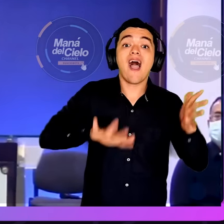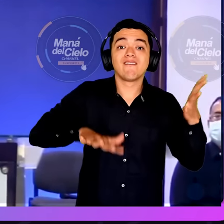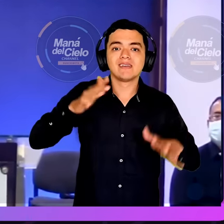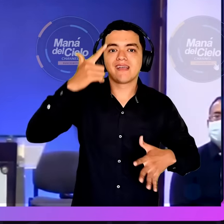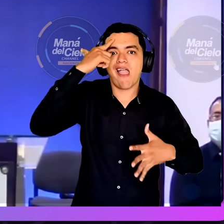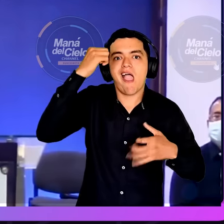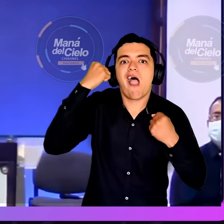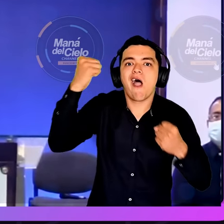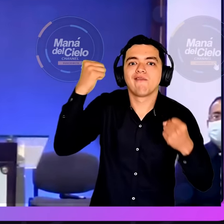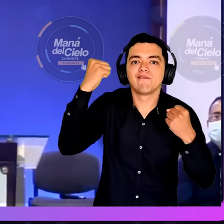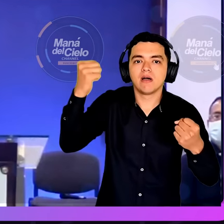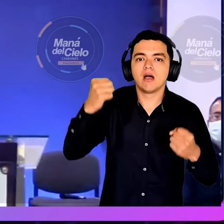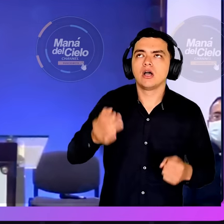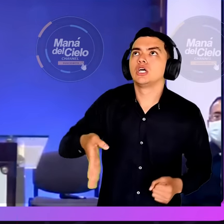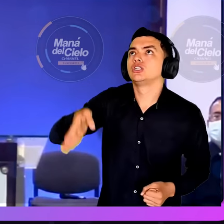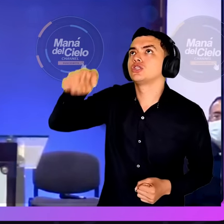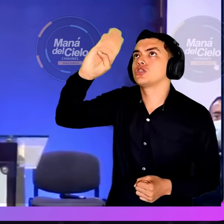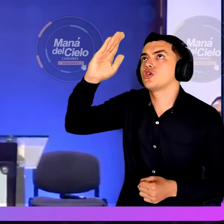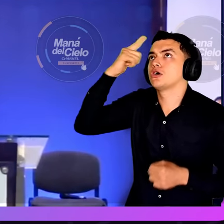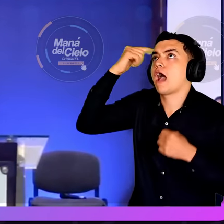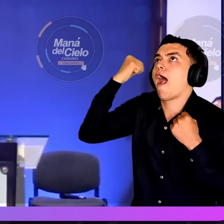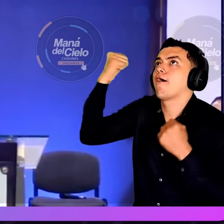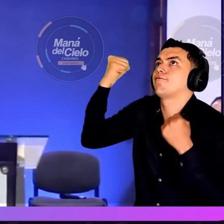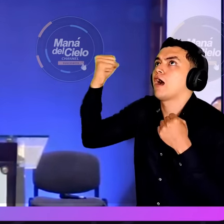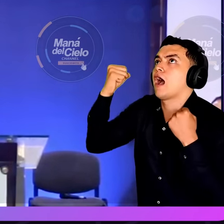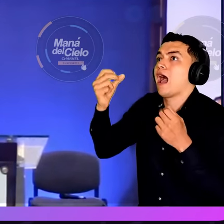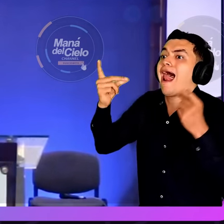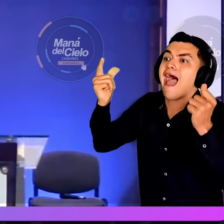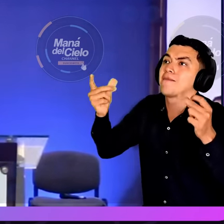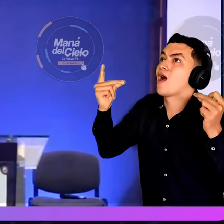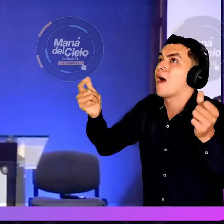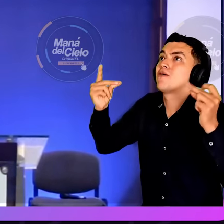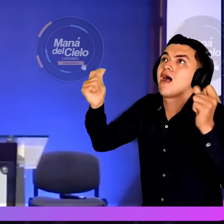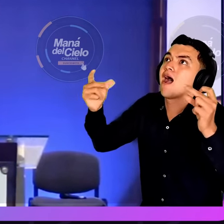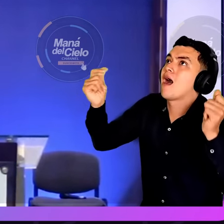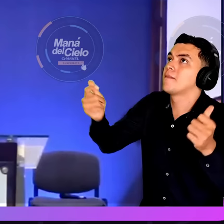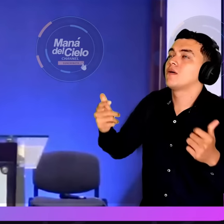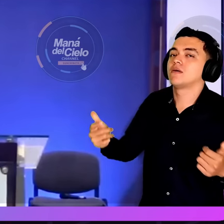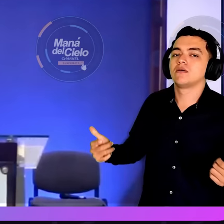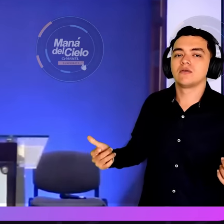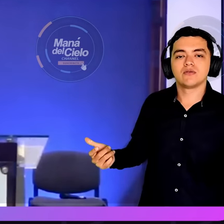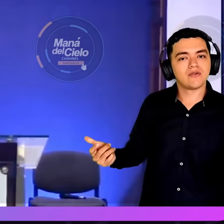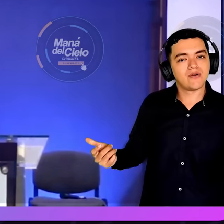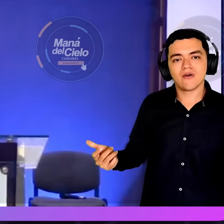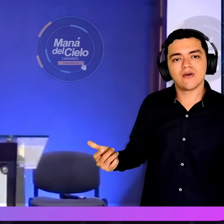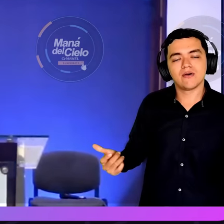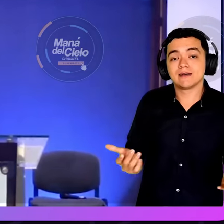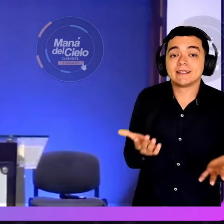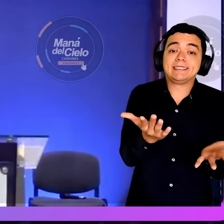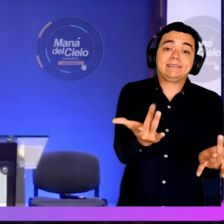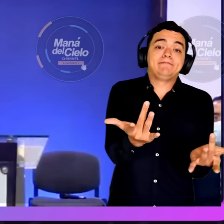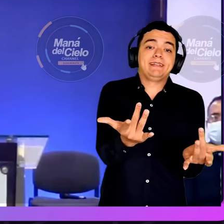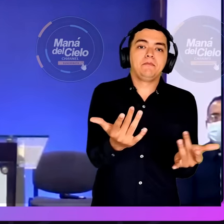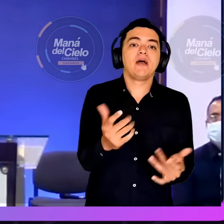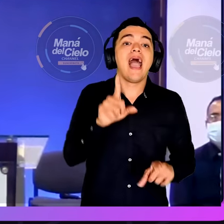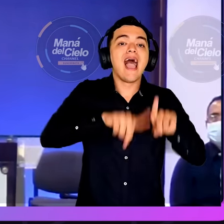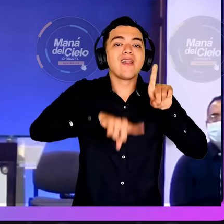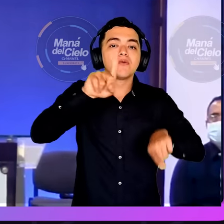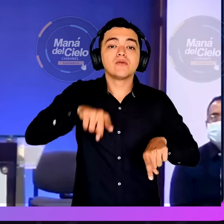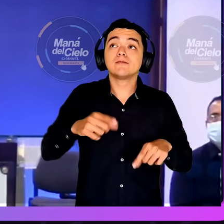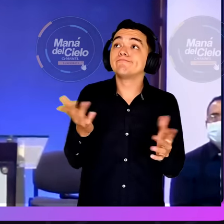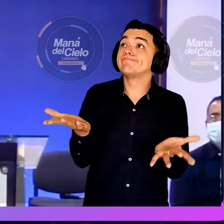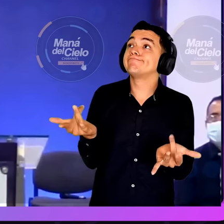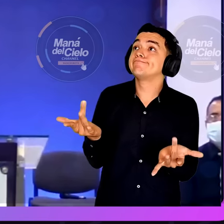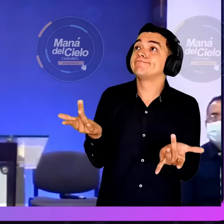y la respuesta ya. ¿Sí o no? Sí, queremos. Es que, hermano, no se preocupe, que a mí también me ha pasado. Uno